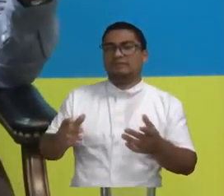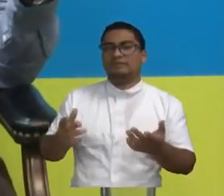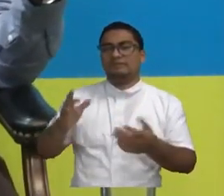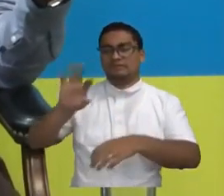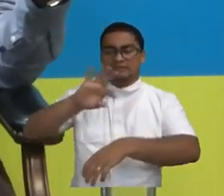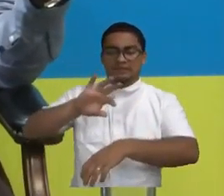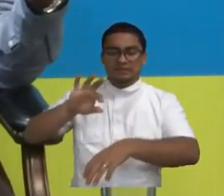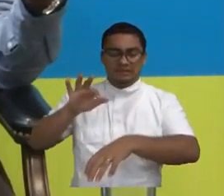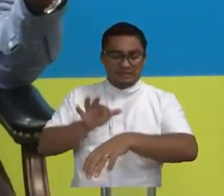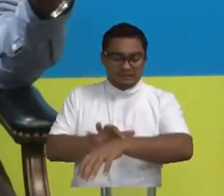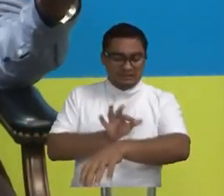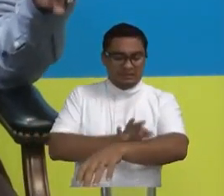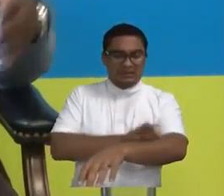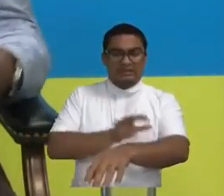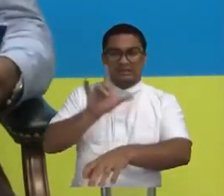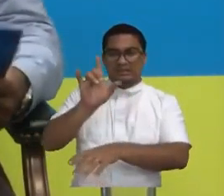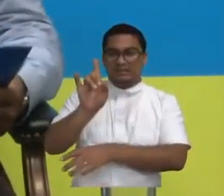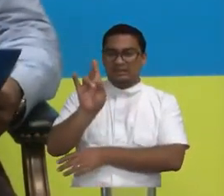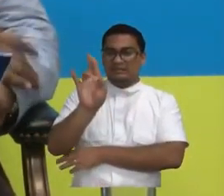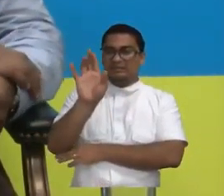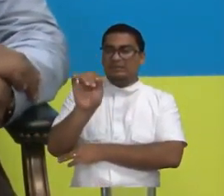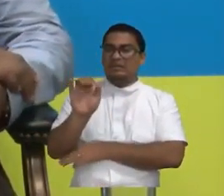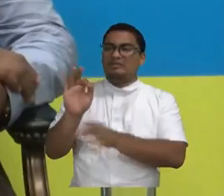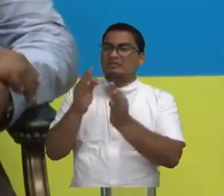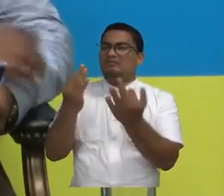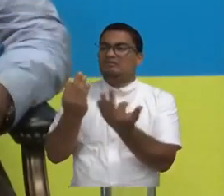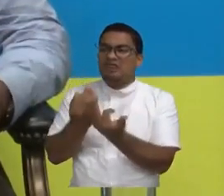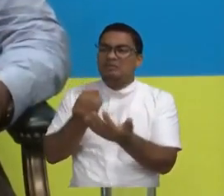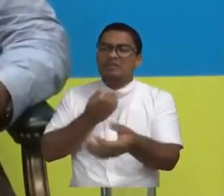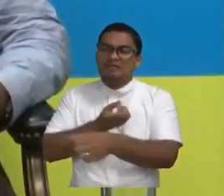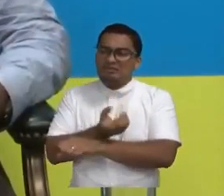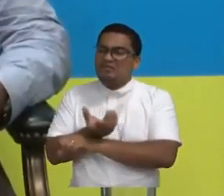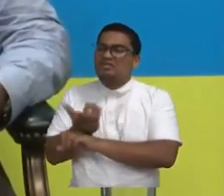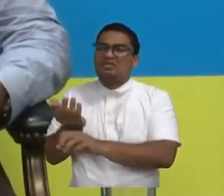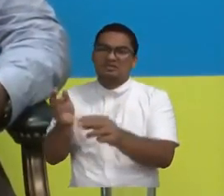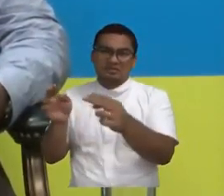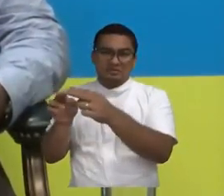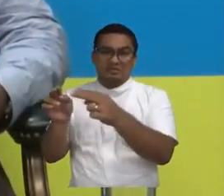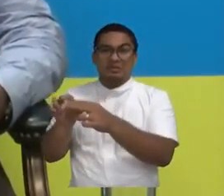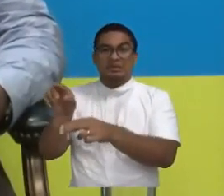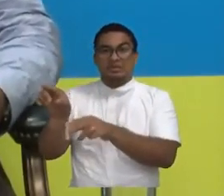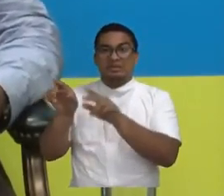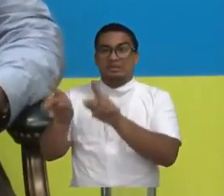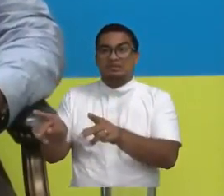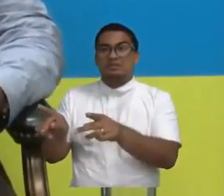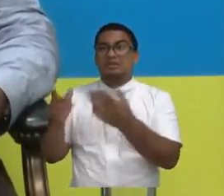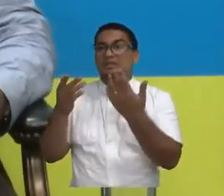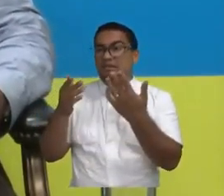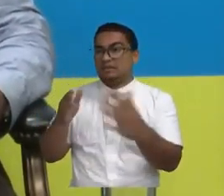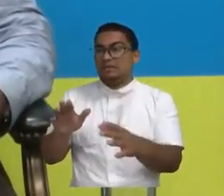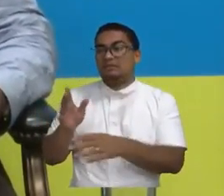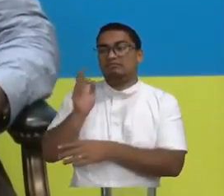con la familia, que es la que está en contacto con esa persona, que ahora ya es vista